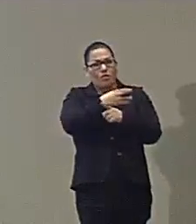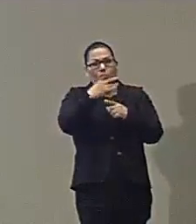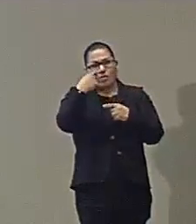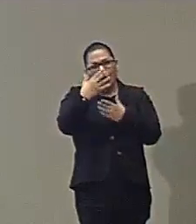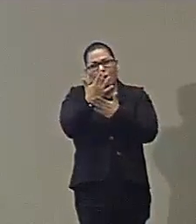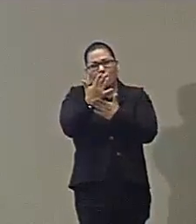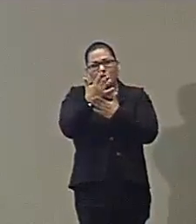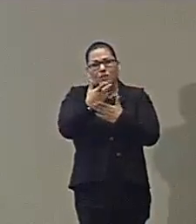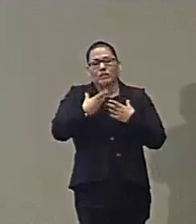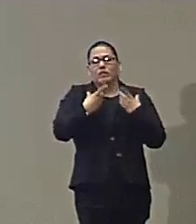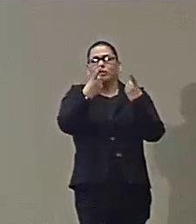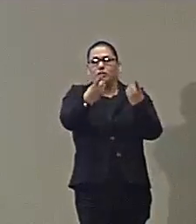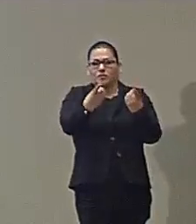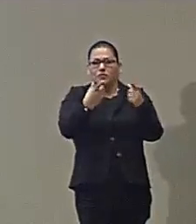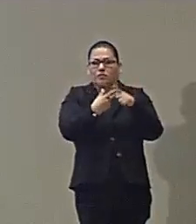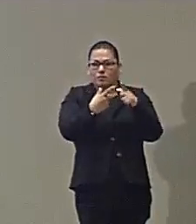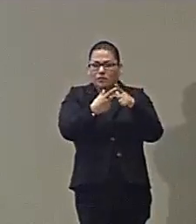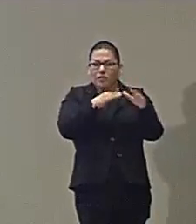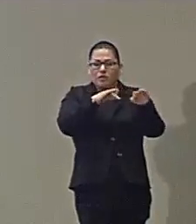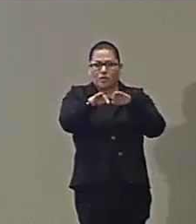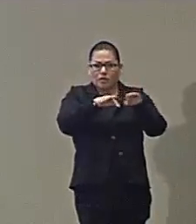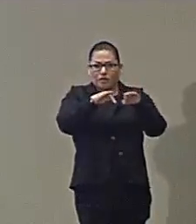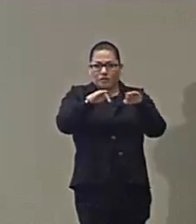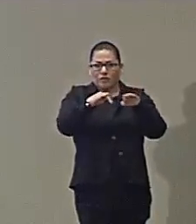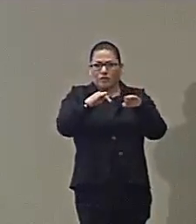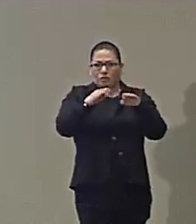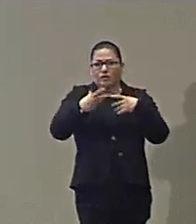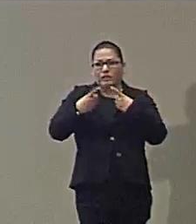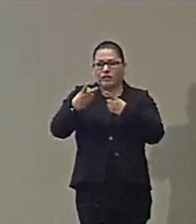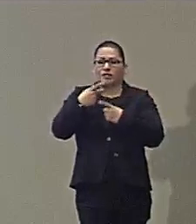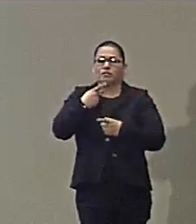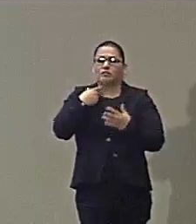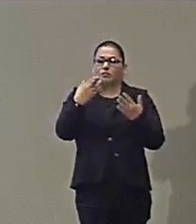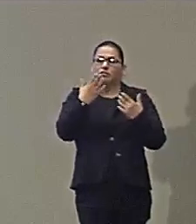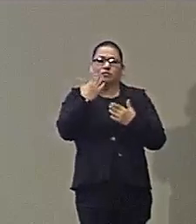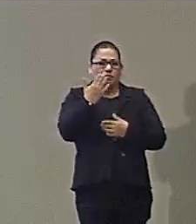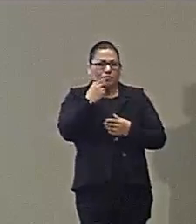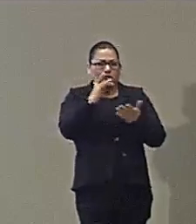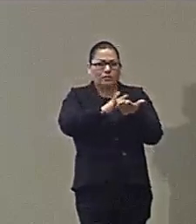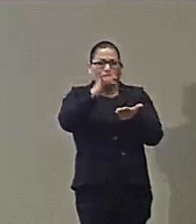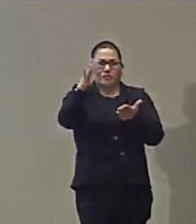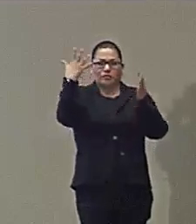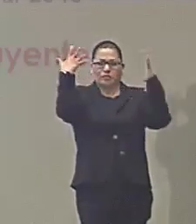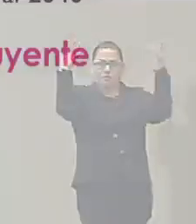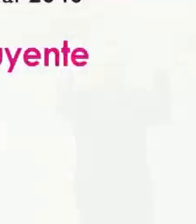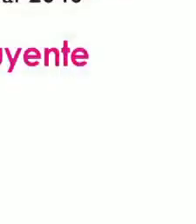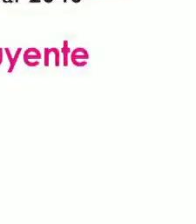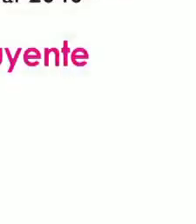de hoy nos den frutos para establecer la política turística que te necesita el país muy amables gracias